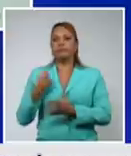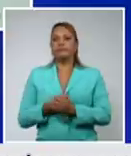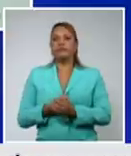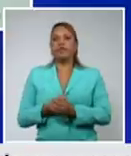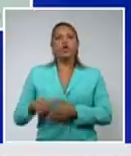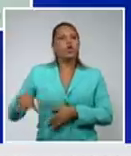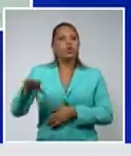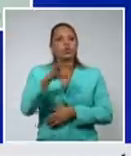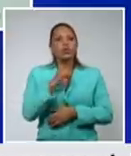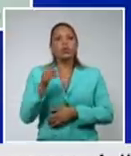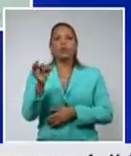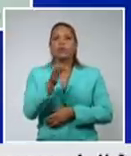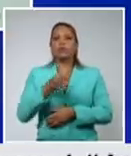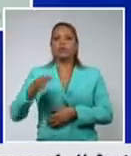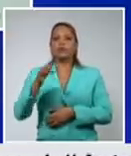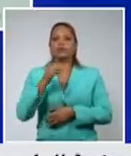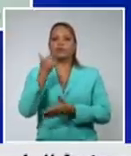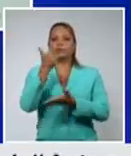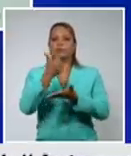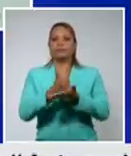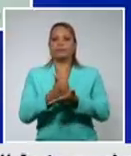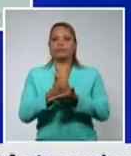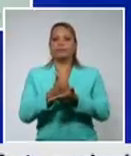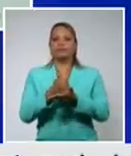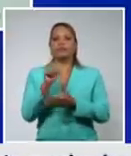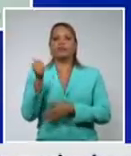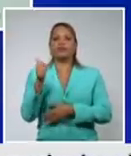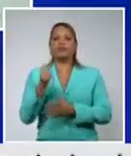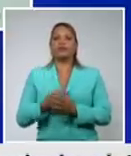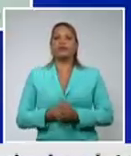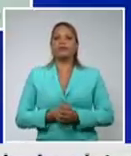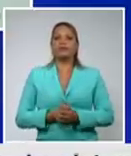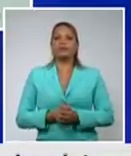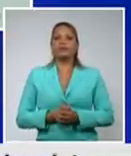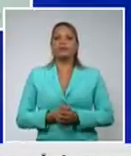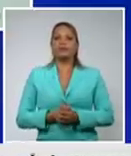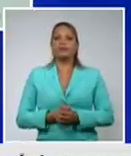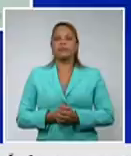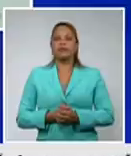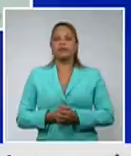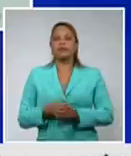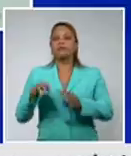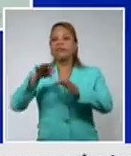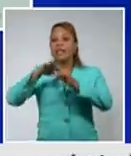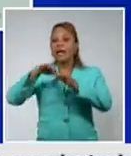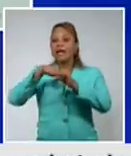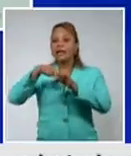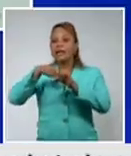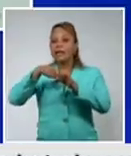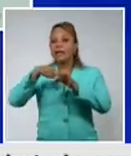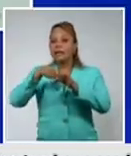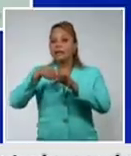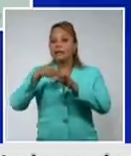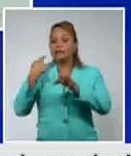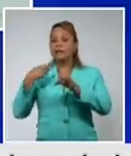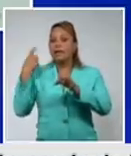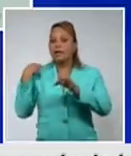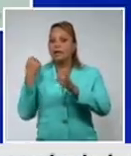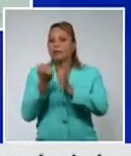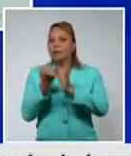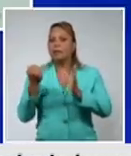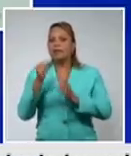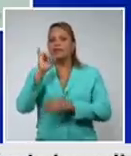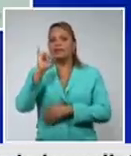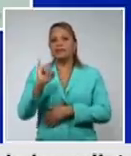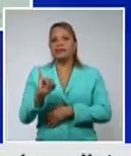municipio cabecera, en el municipio Guantánamo. El municipio especial Isla de la Juventud ayer diagnostica 6